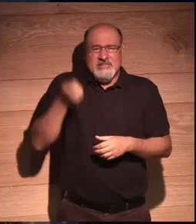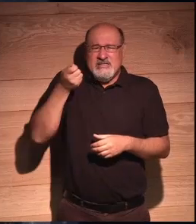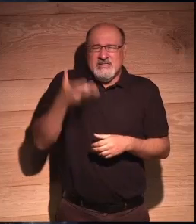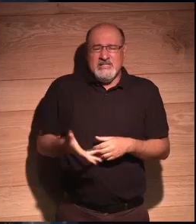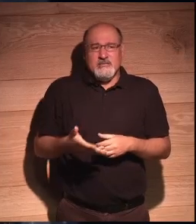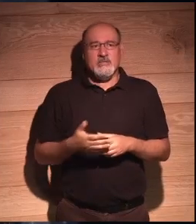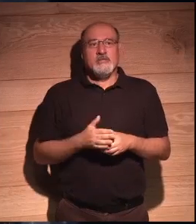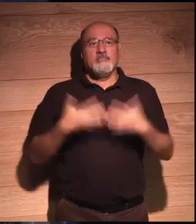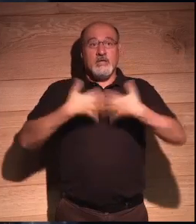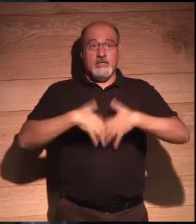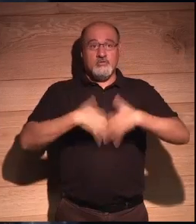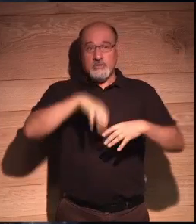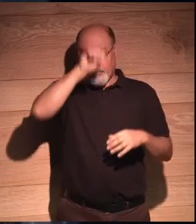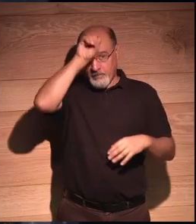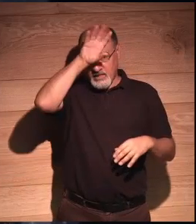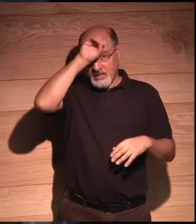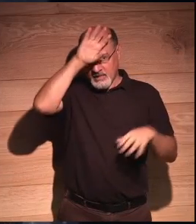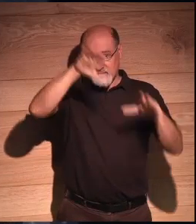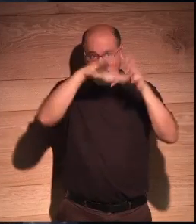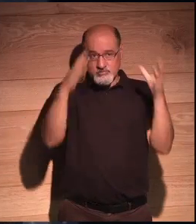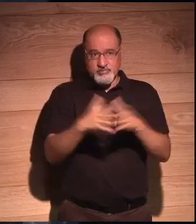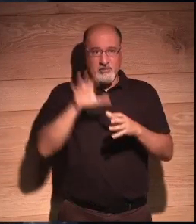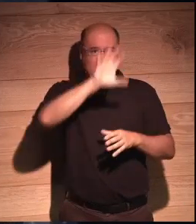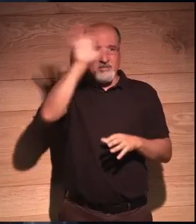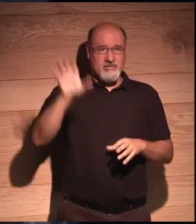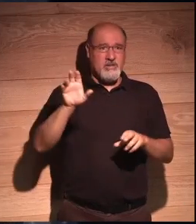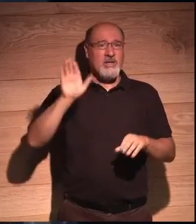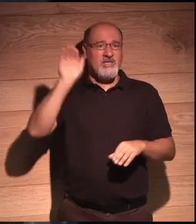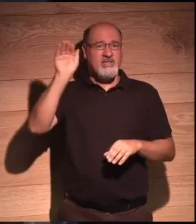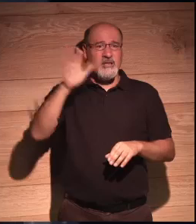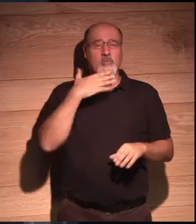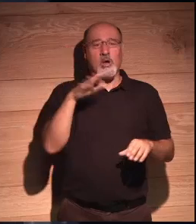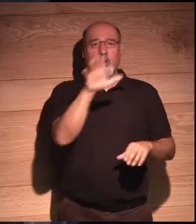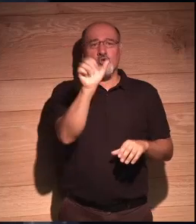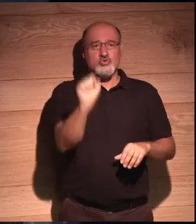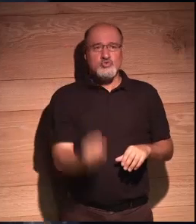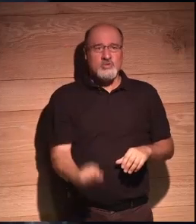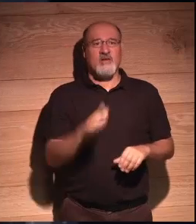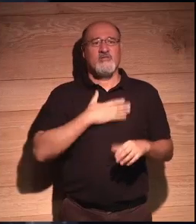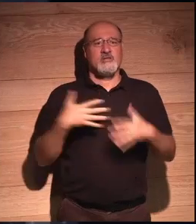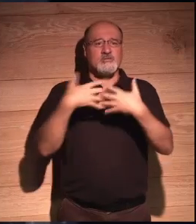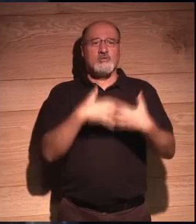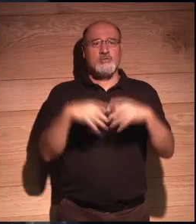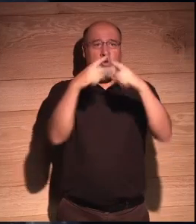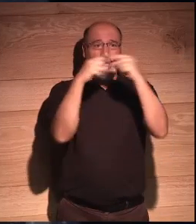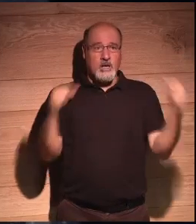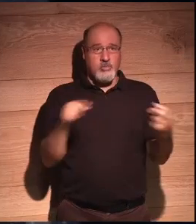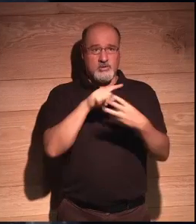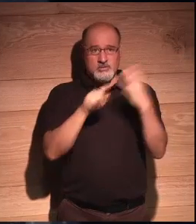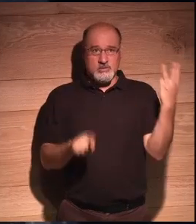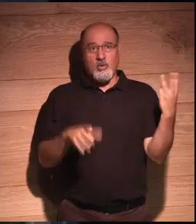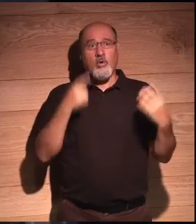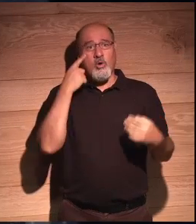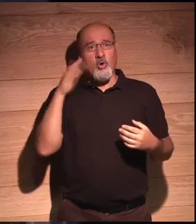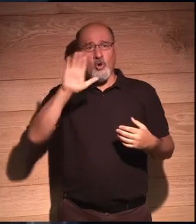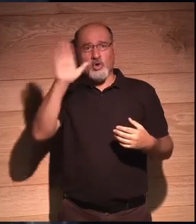pues las grandes industrias mineras transnacionales, las de Sudáfrica, de Estados Unidos o de Japón o de Medio